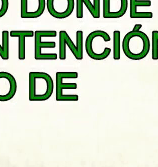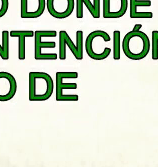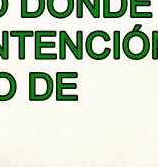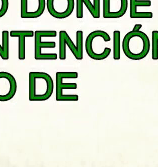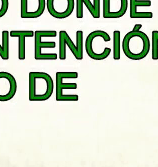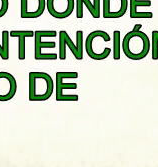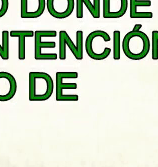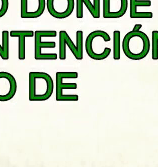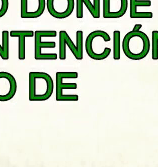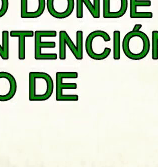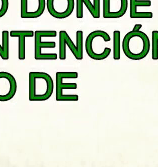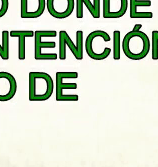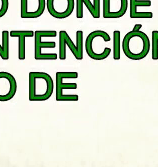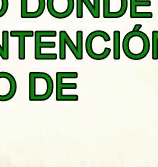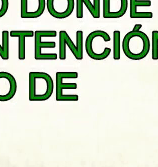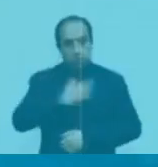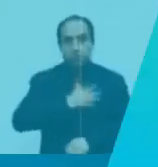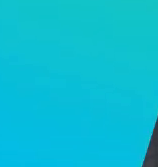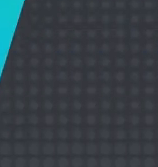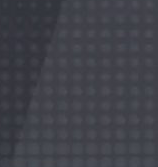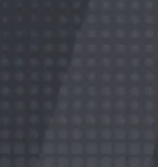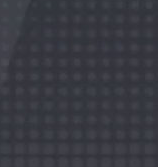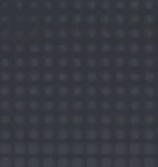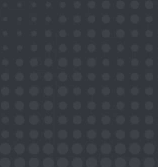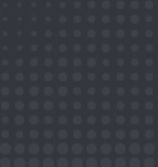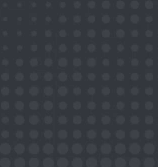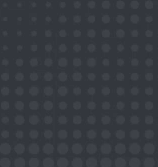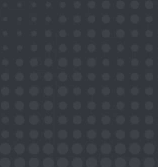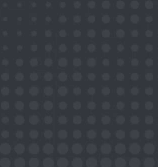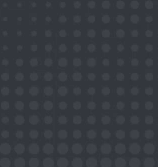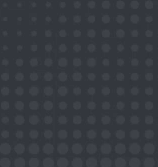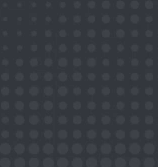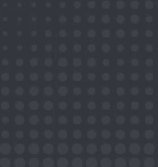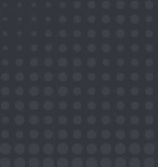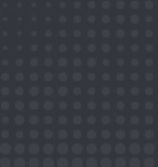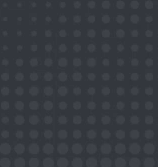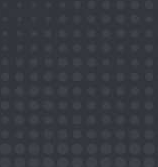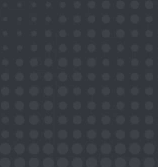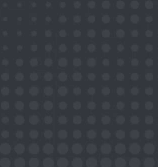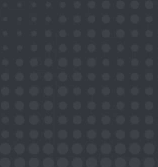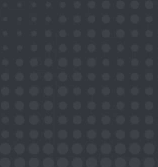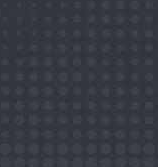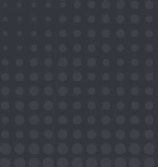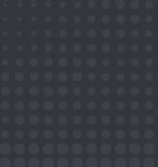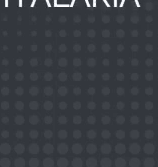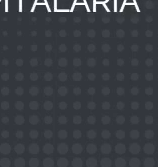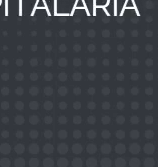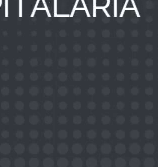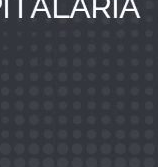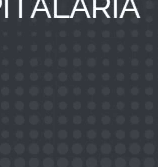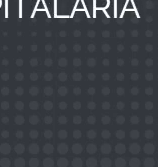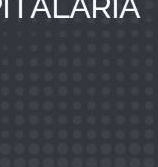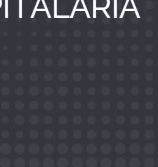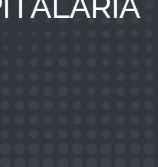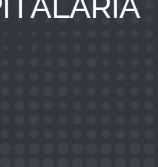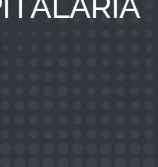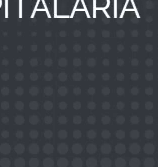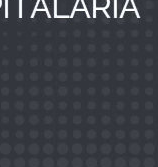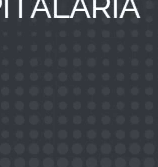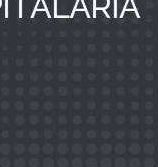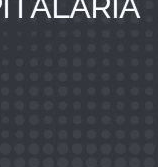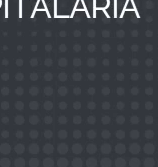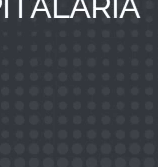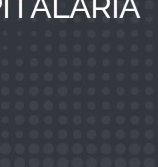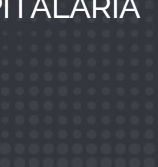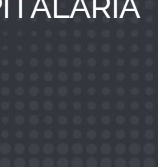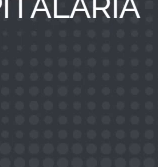Gracias, jefe de gobierno. Hola, muy buenos días a todos. Pues el anuncio del día de hoy es que seguimos en semáforo rojo, seguimos en el programa Reactivar